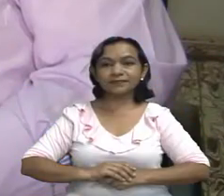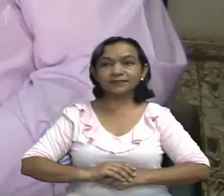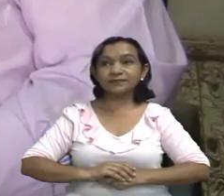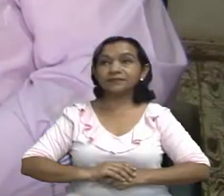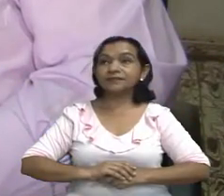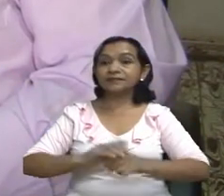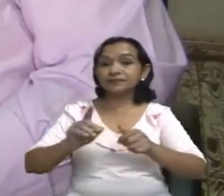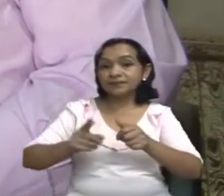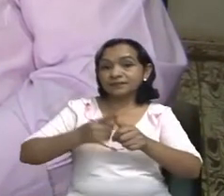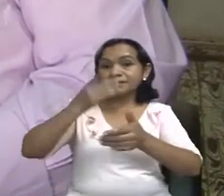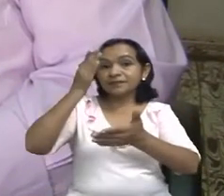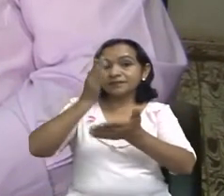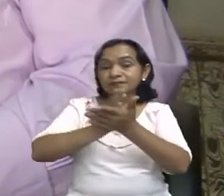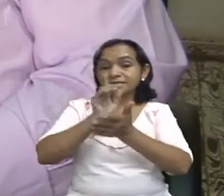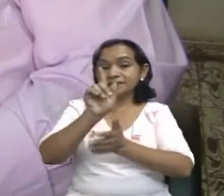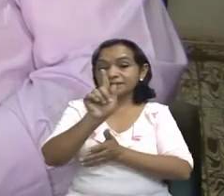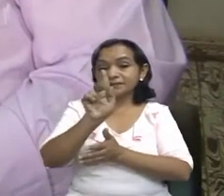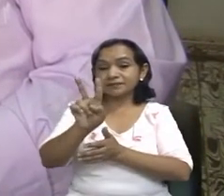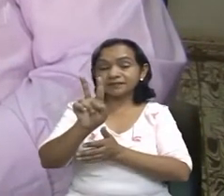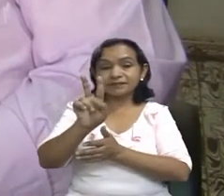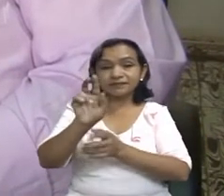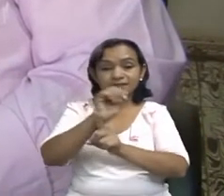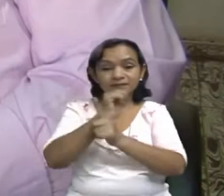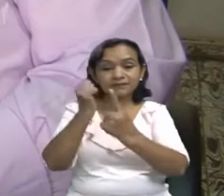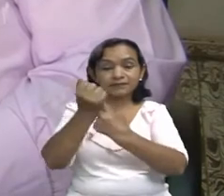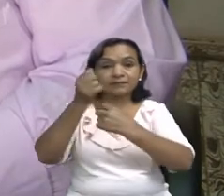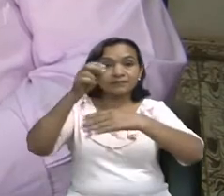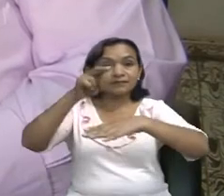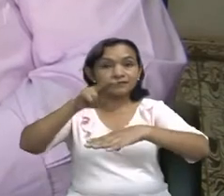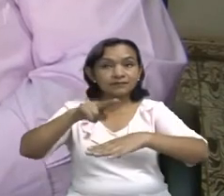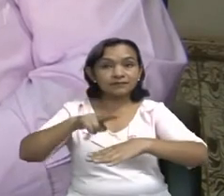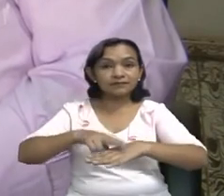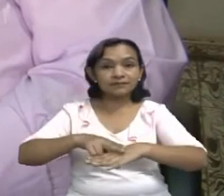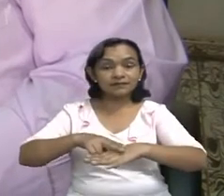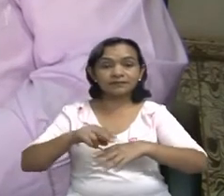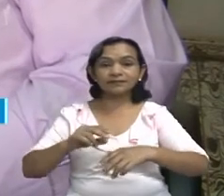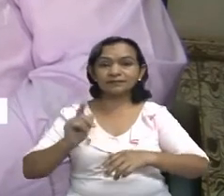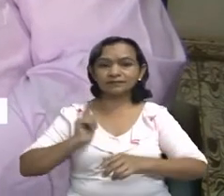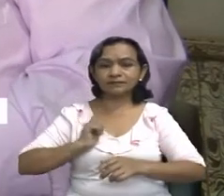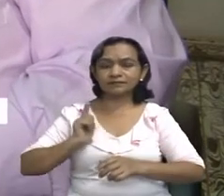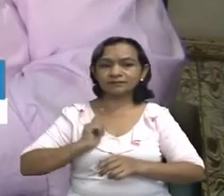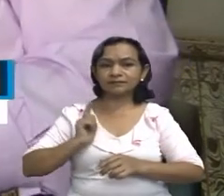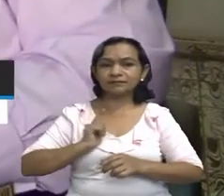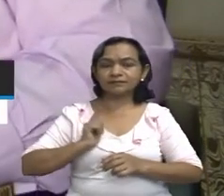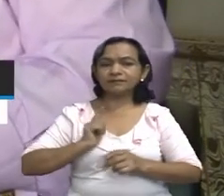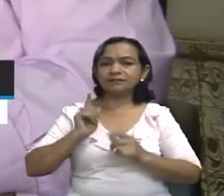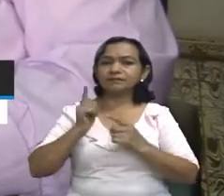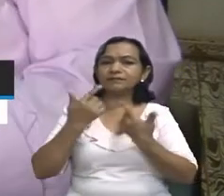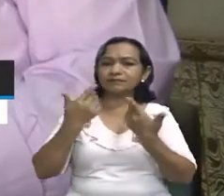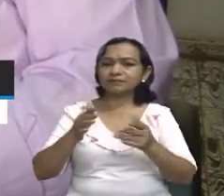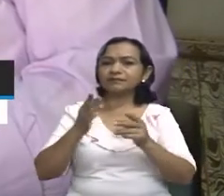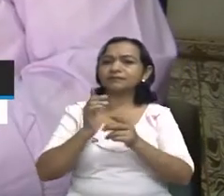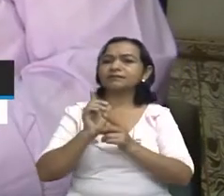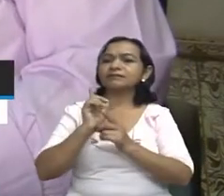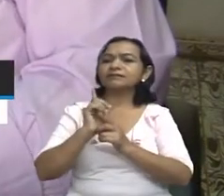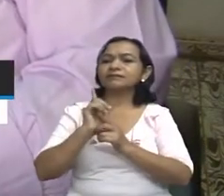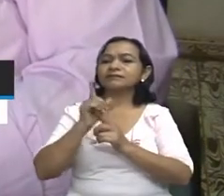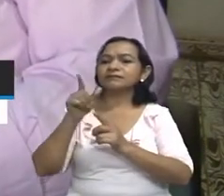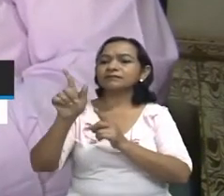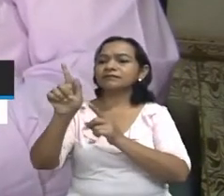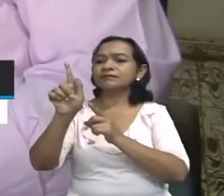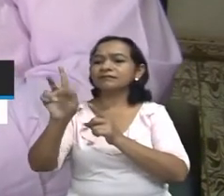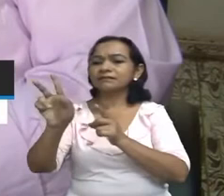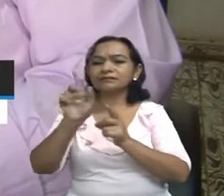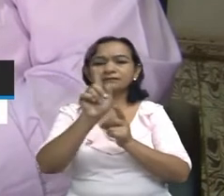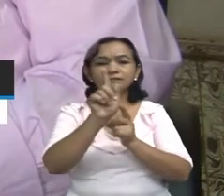Cuando nace el canal parlamentario y teníamos señales ya transmitiendo, empezamos